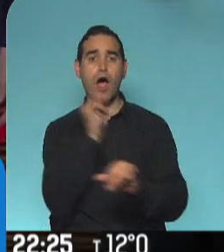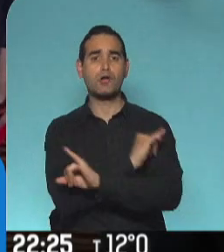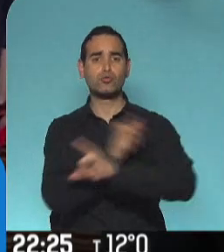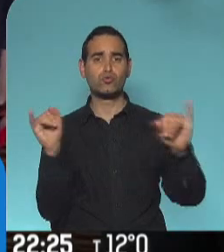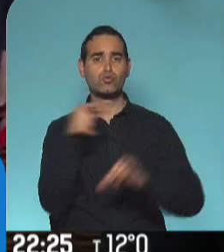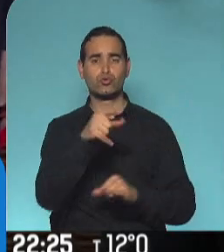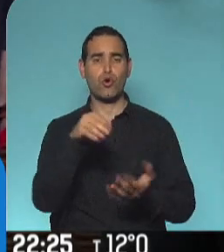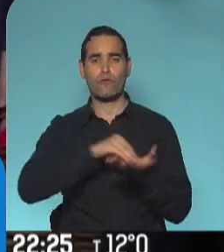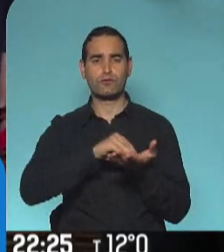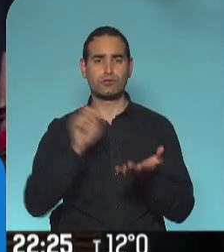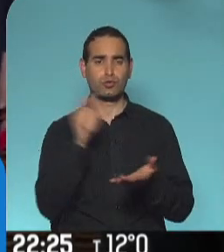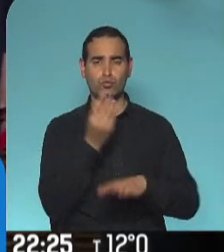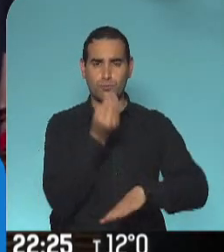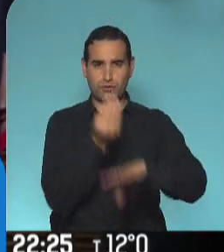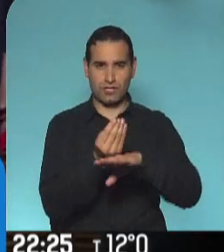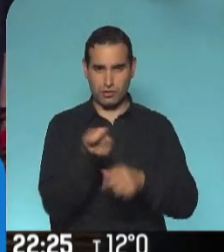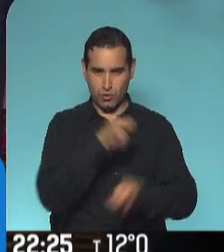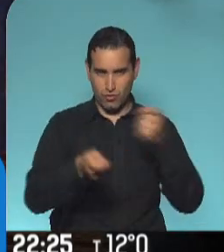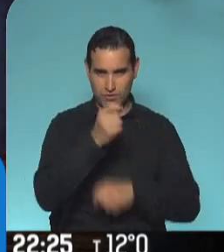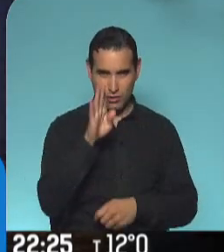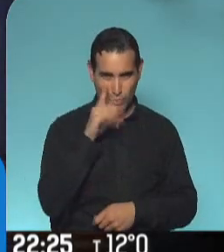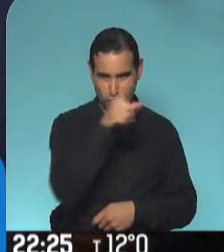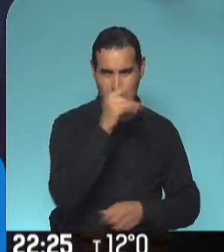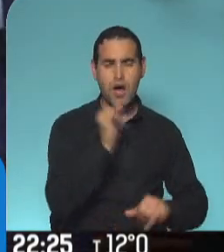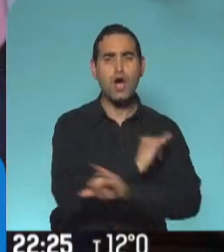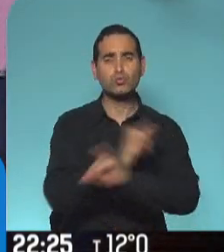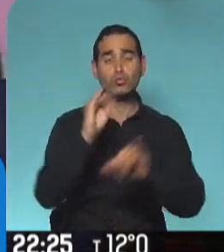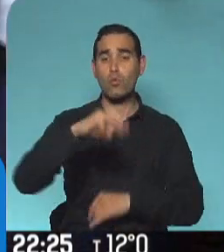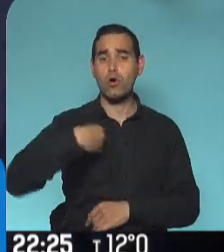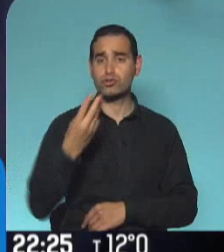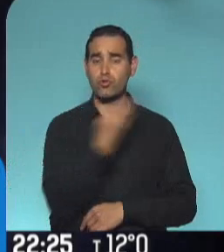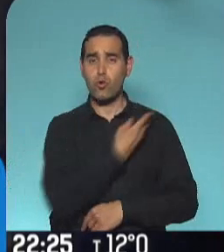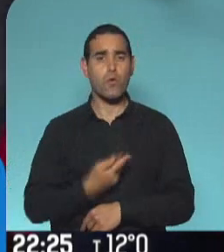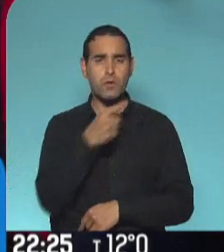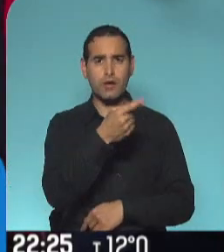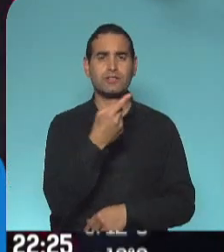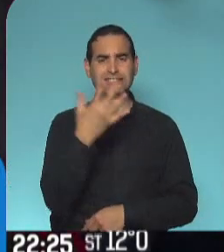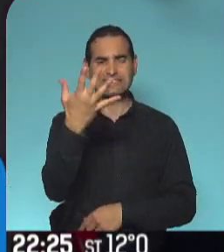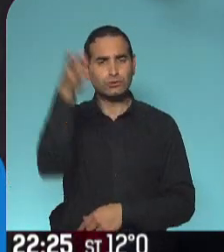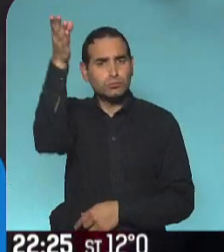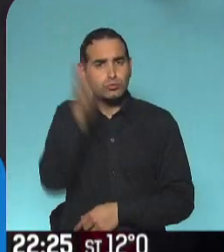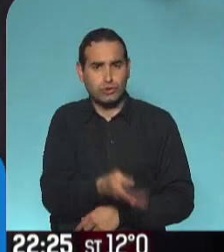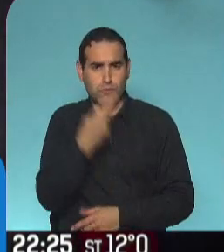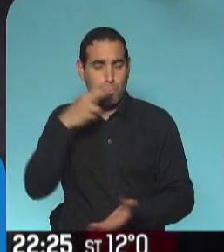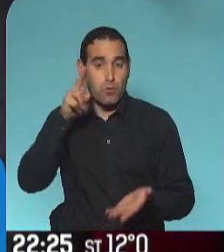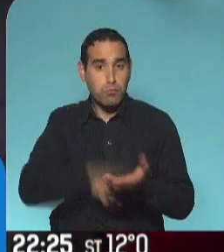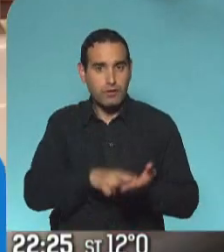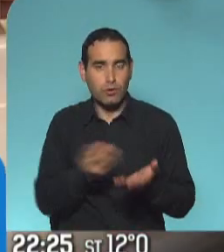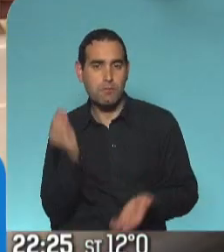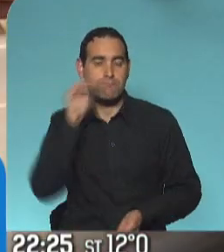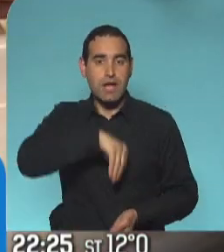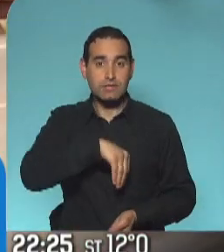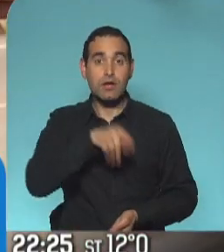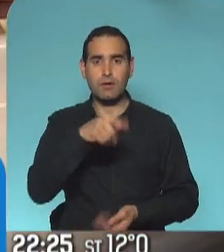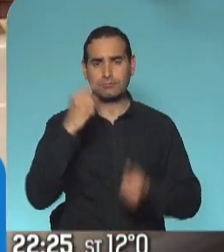la Oficina del Representante de Comercio de los Estados Unidos de que Washington aplicará un 5% de aranceles adicionales a